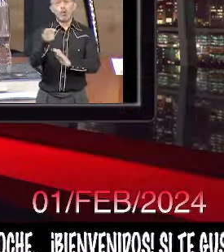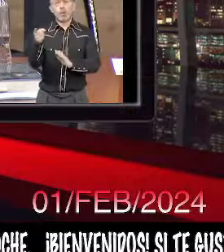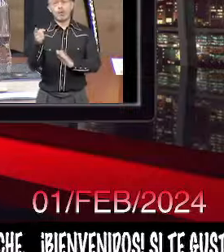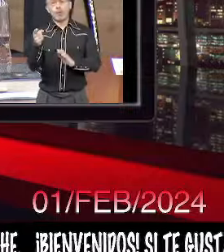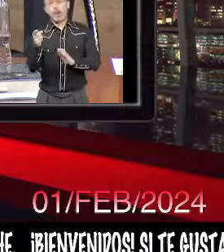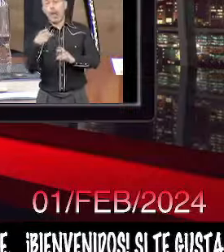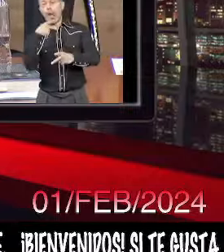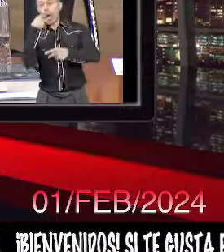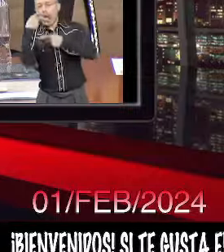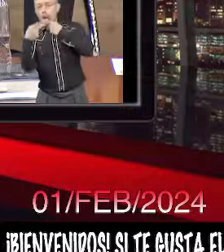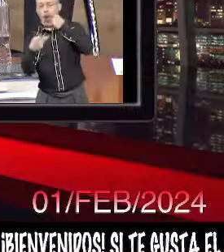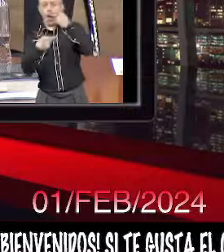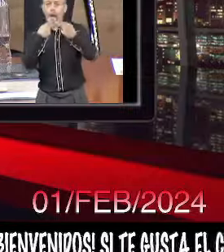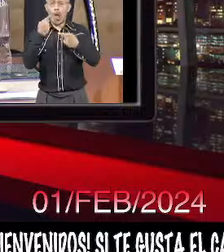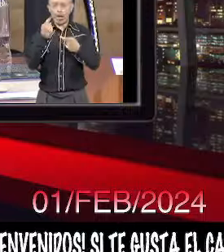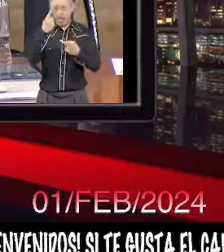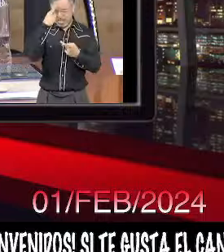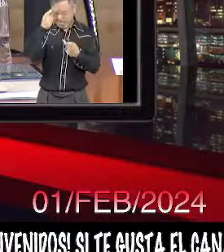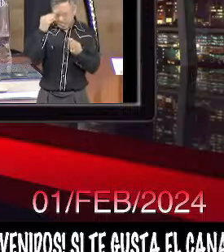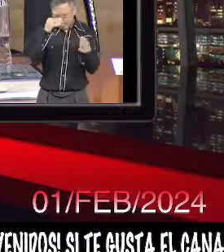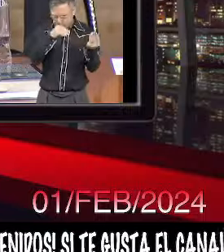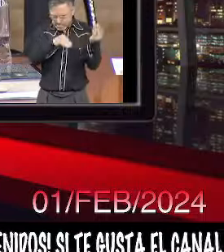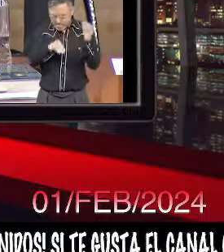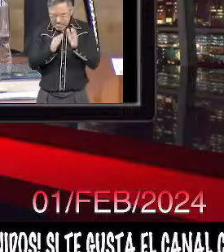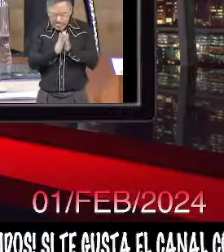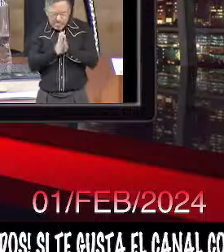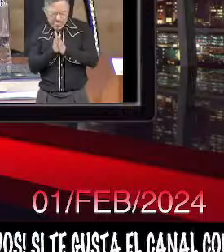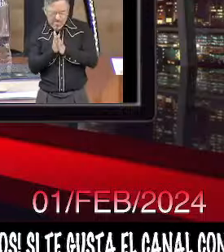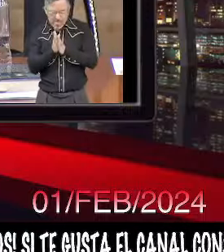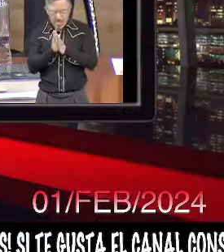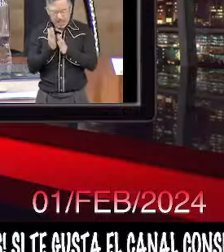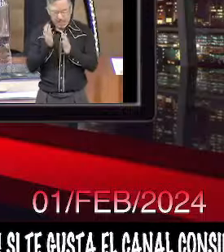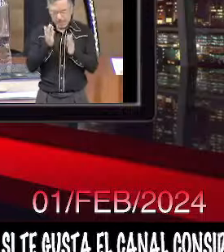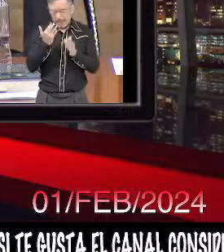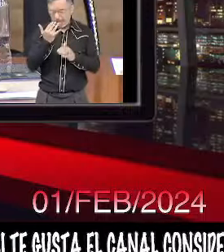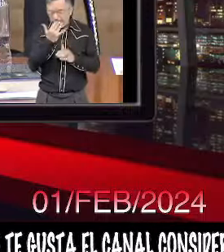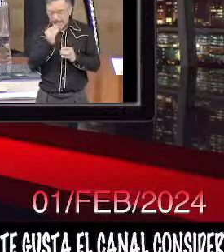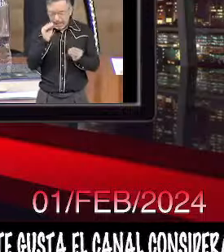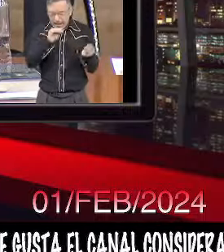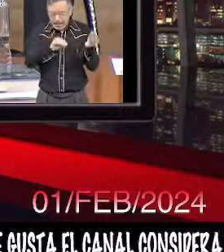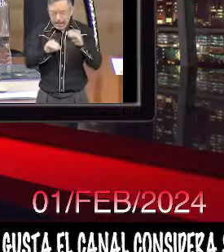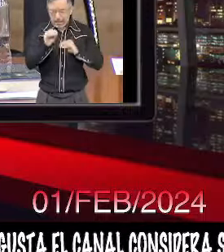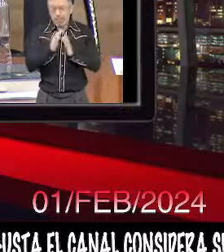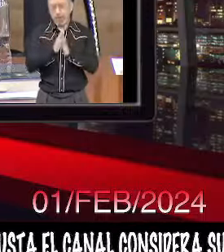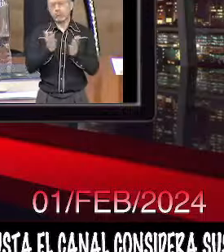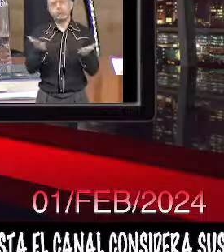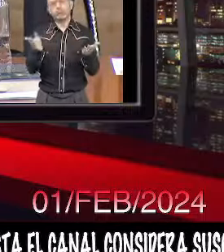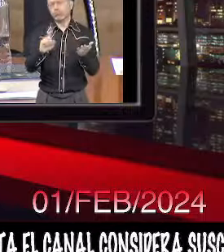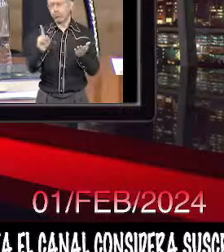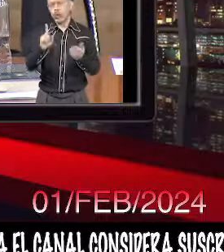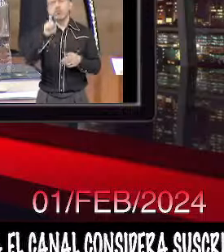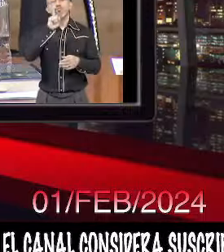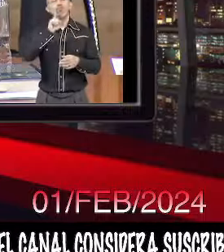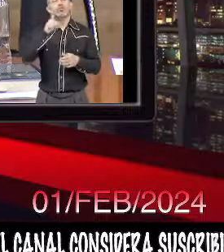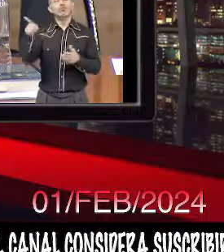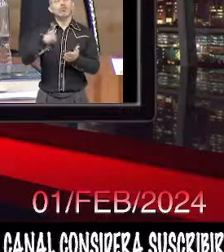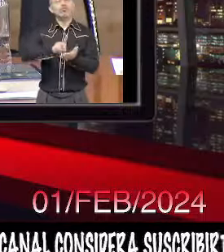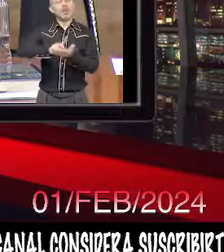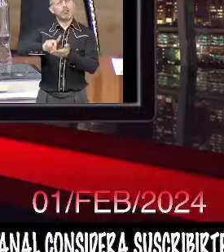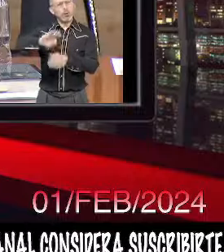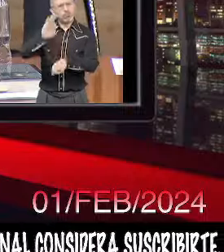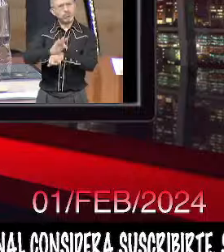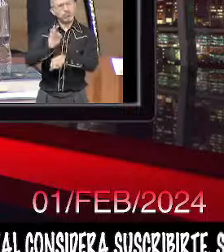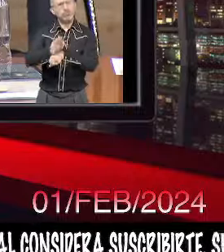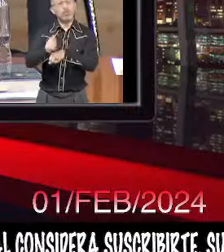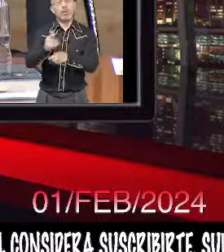perverso, un uso torcido de la defensa de los derechos plenos de las mujeres y de que avancemos más allá